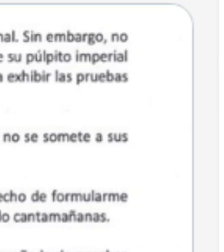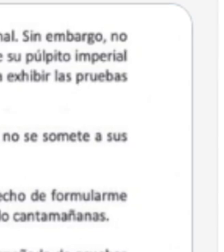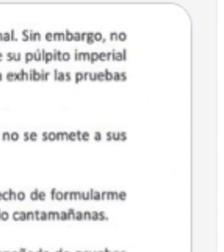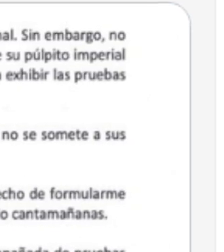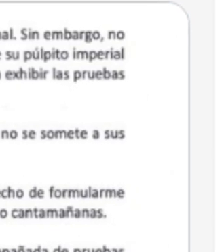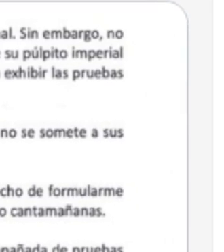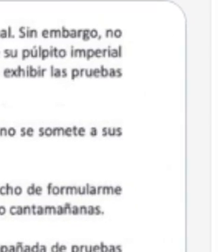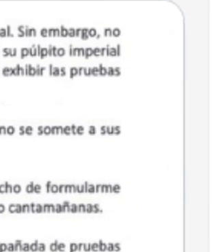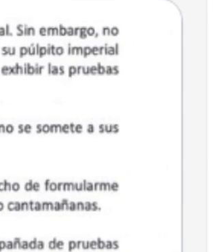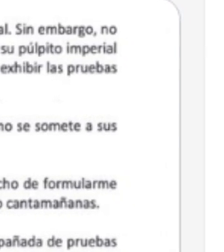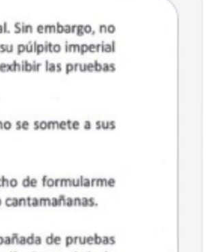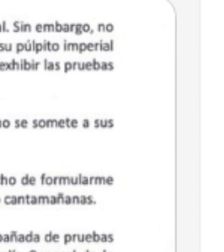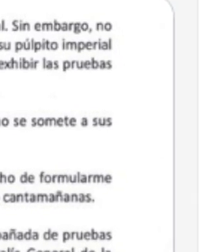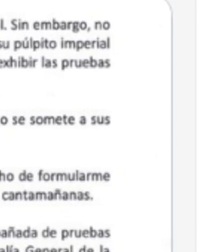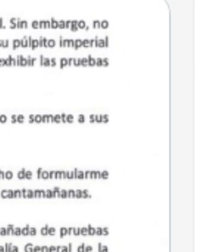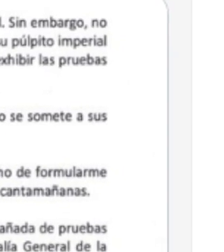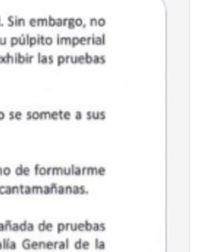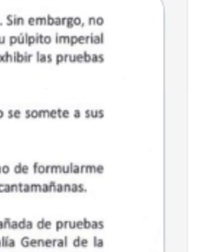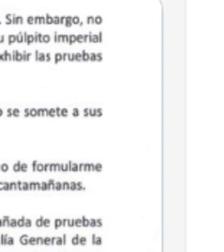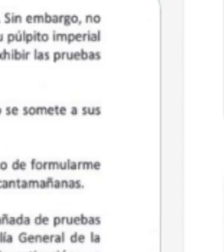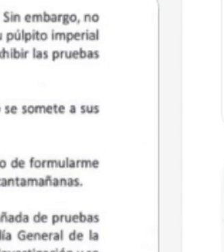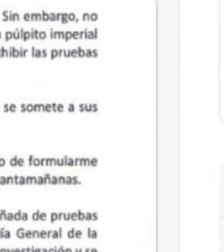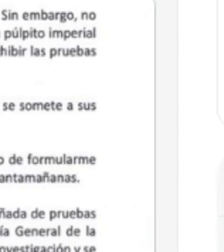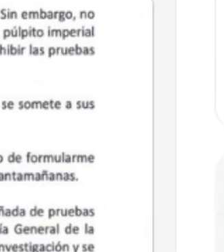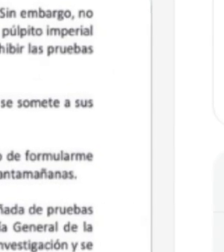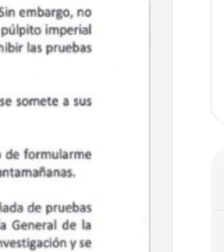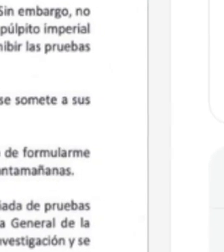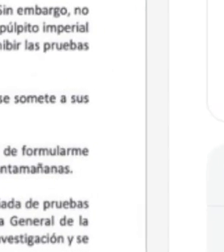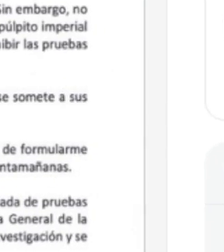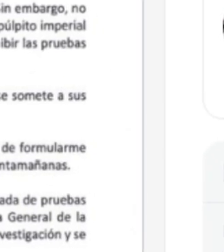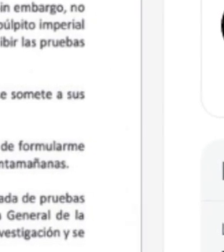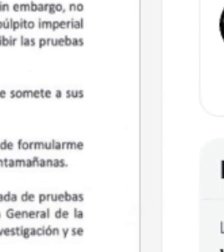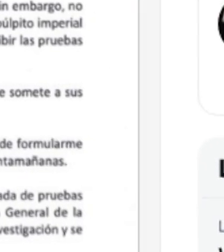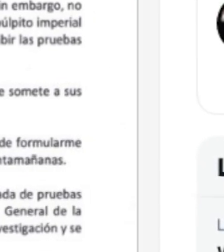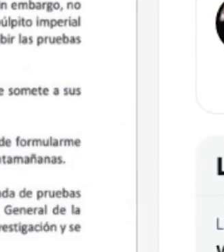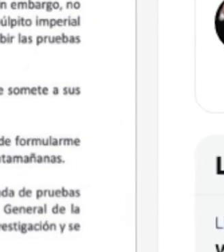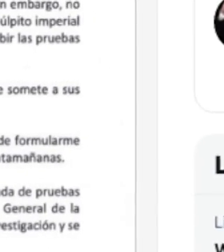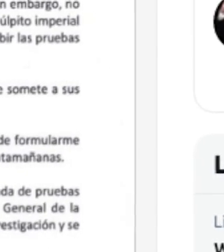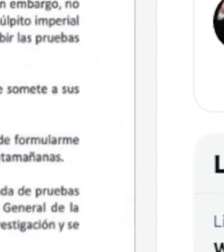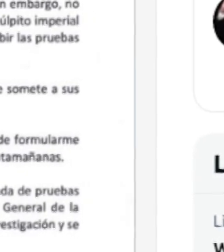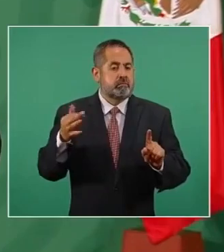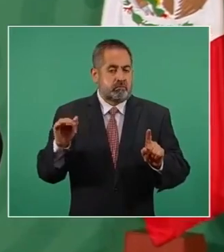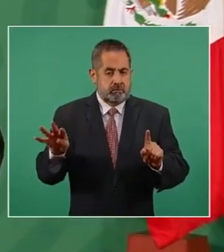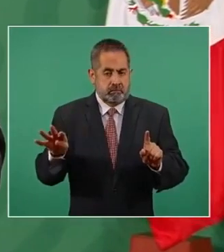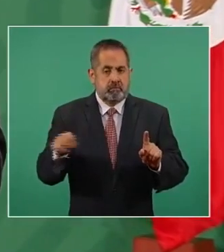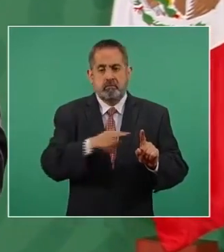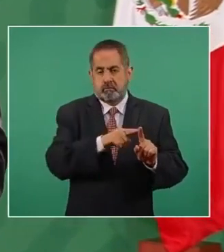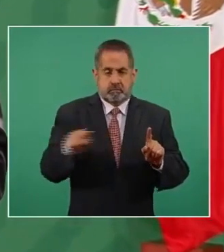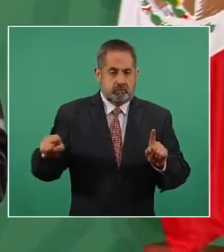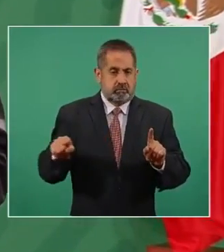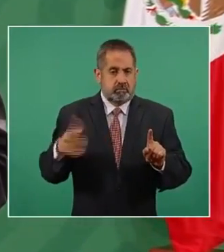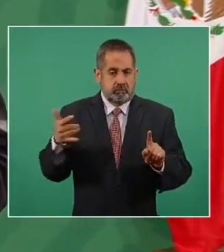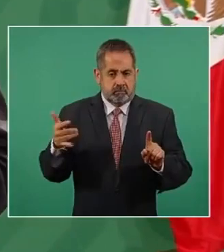finalmente a través de su cuenta de twitter fernández de cevallos aseguró que respetará al mandatario federal el día que haga lo